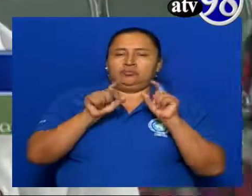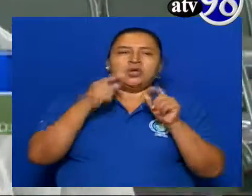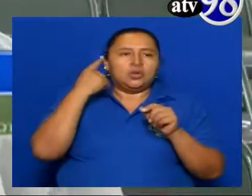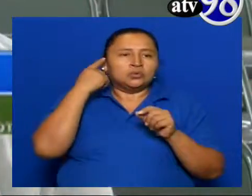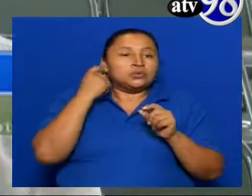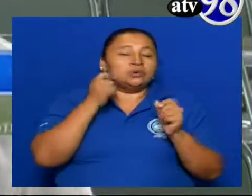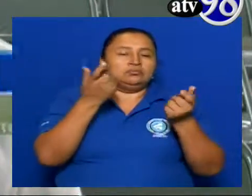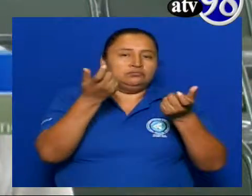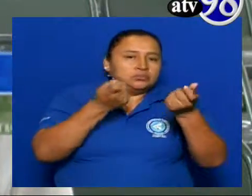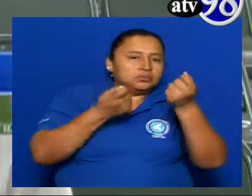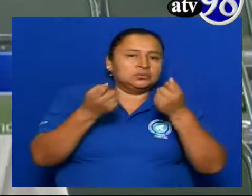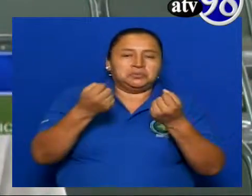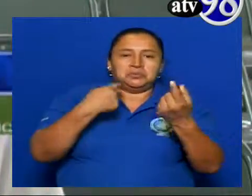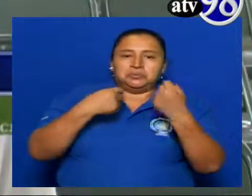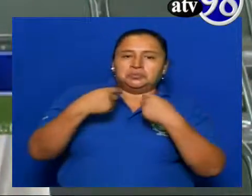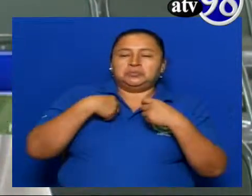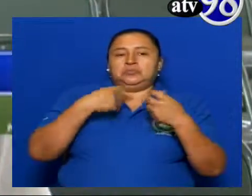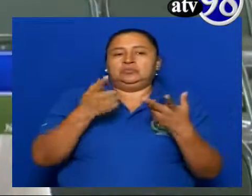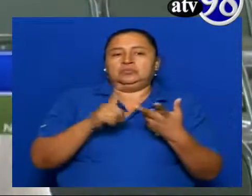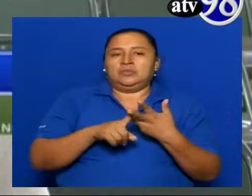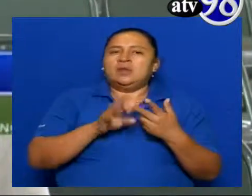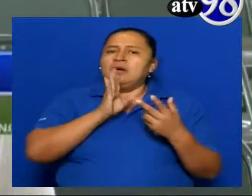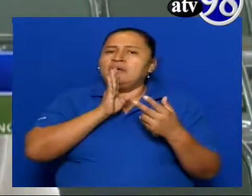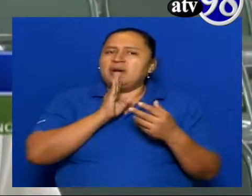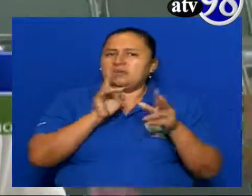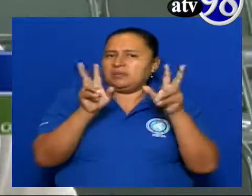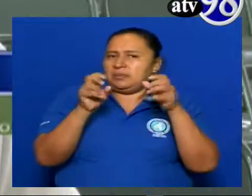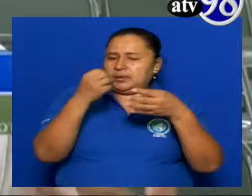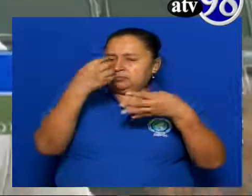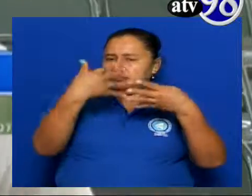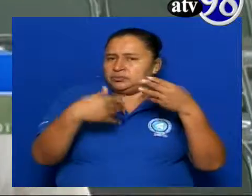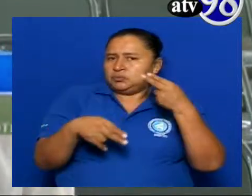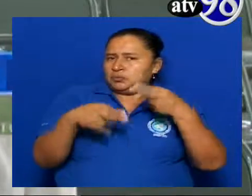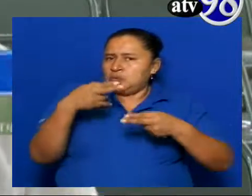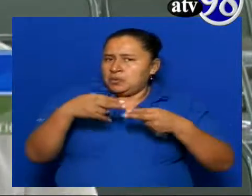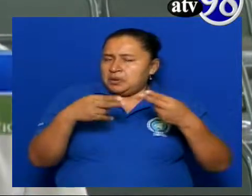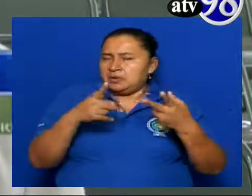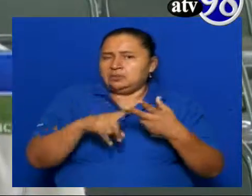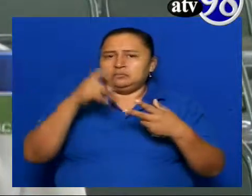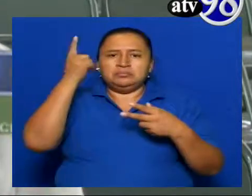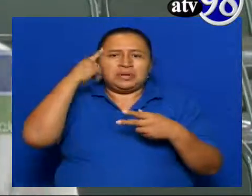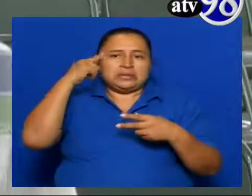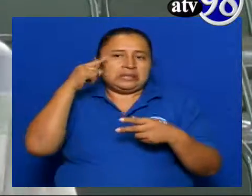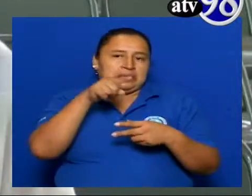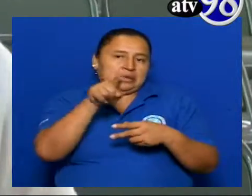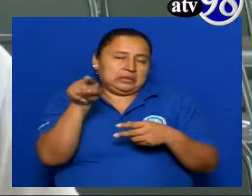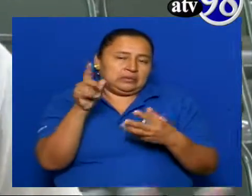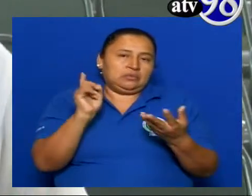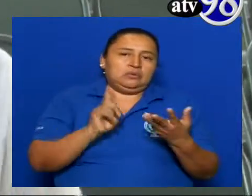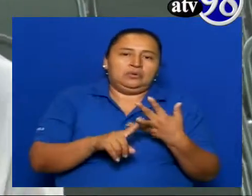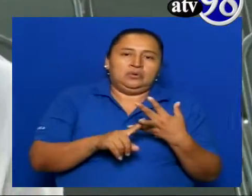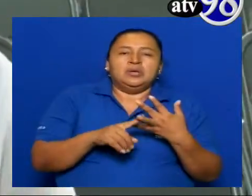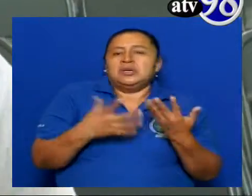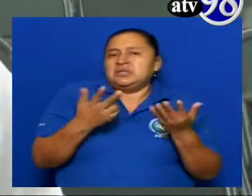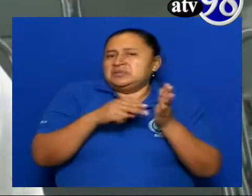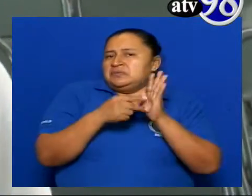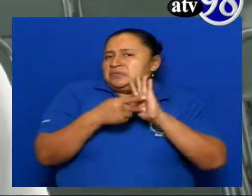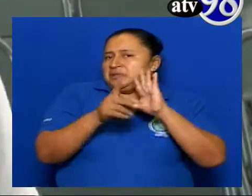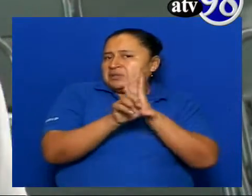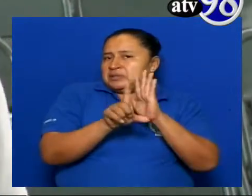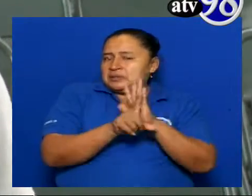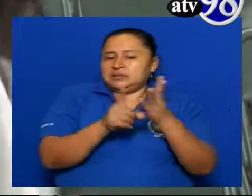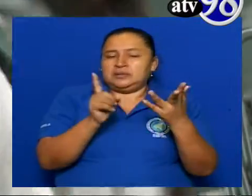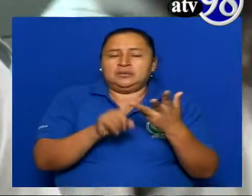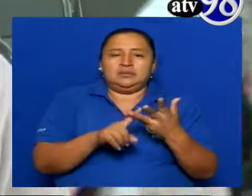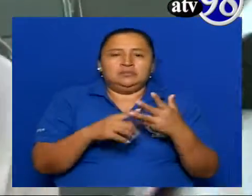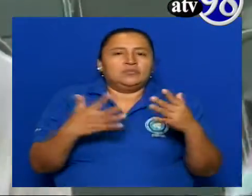los estudiantes, pudieron abordar datos sobre lo que piensan ellos, lo que son las leyes,